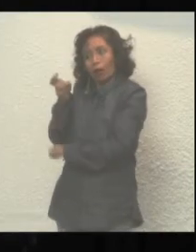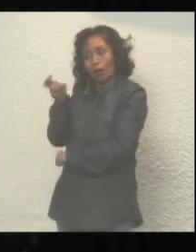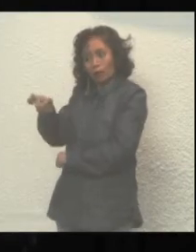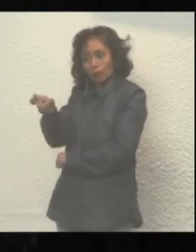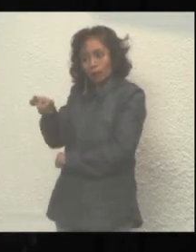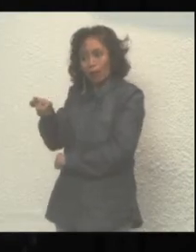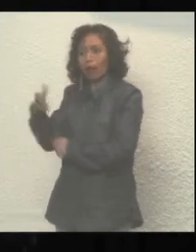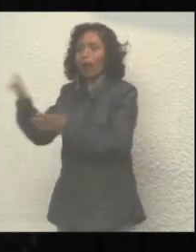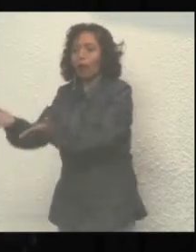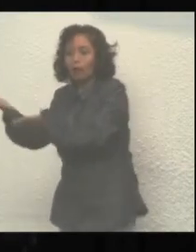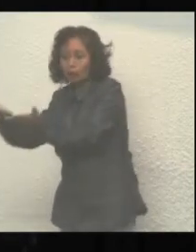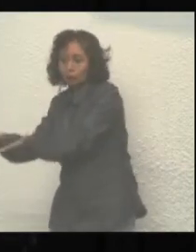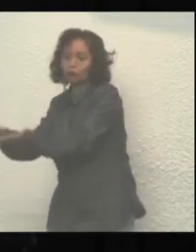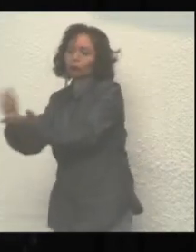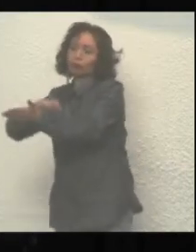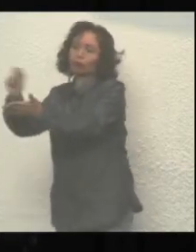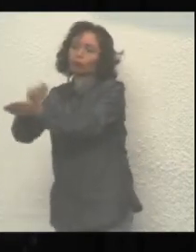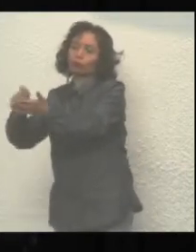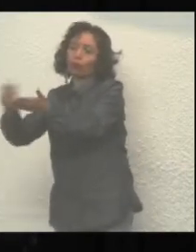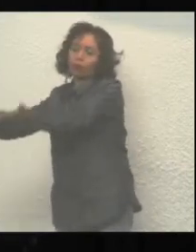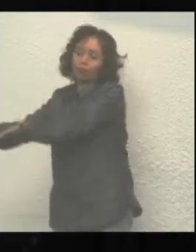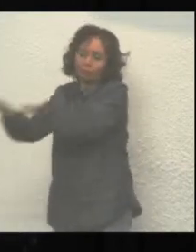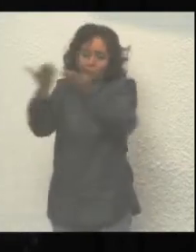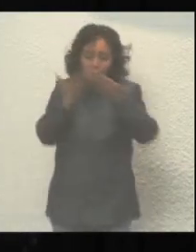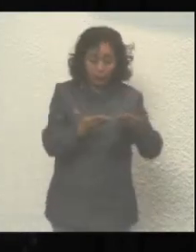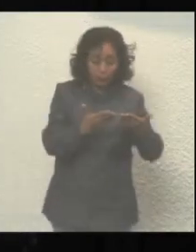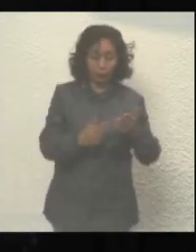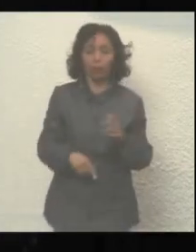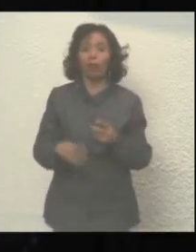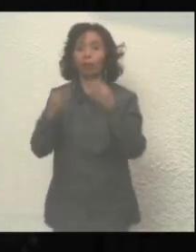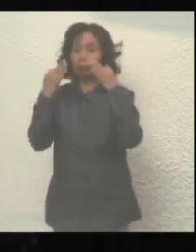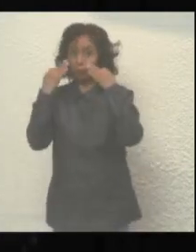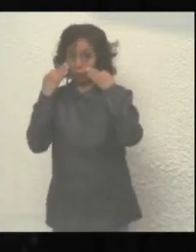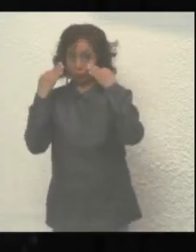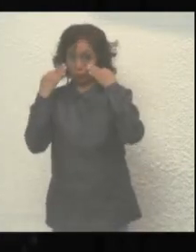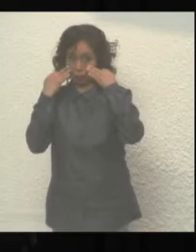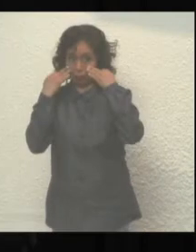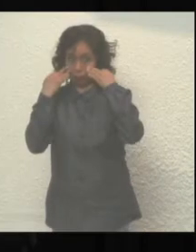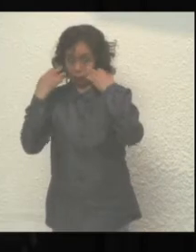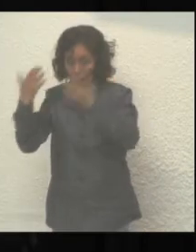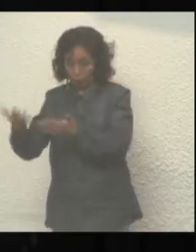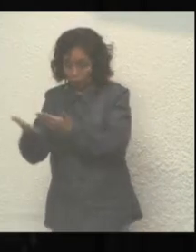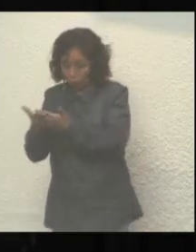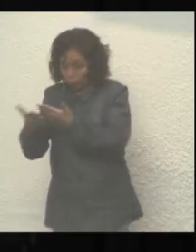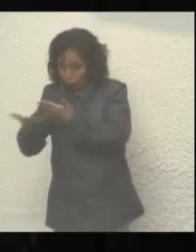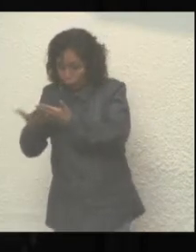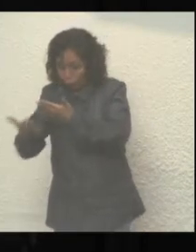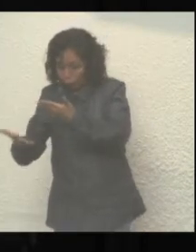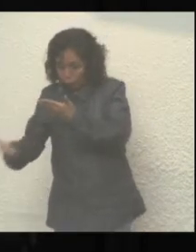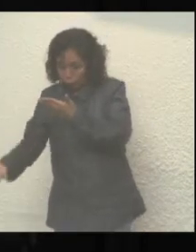lo haga saber a la comisión, aportando las pruebas que estime conducentes para sustentar dicha